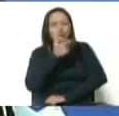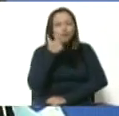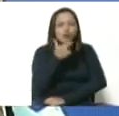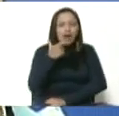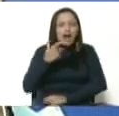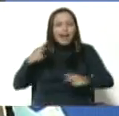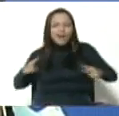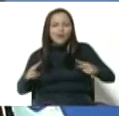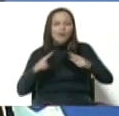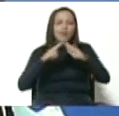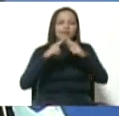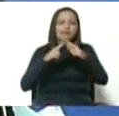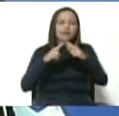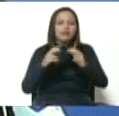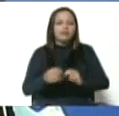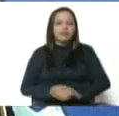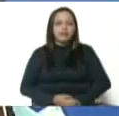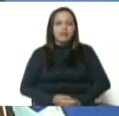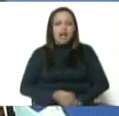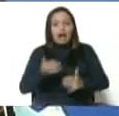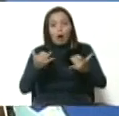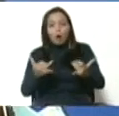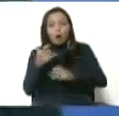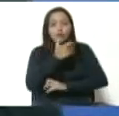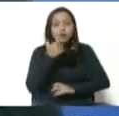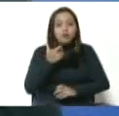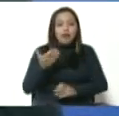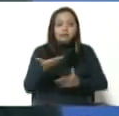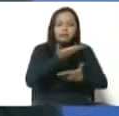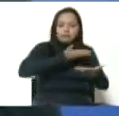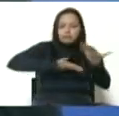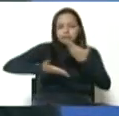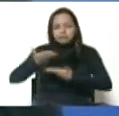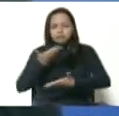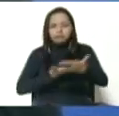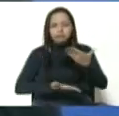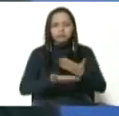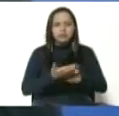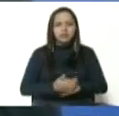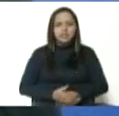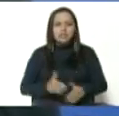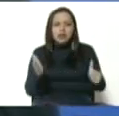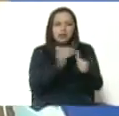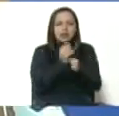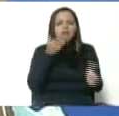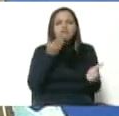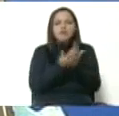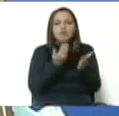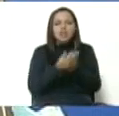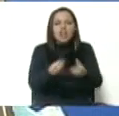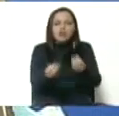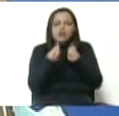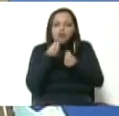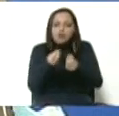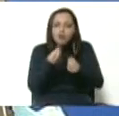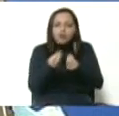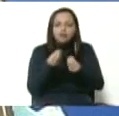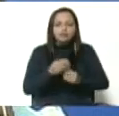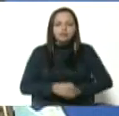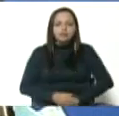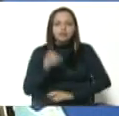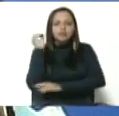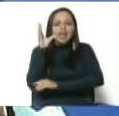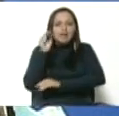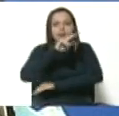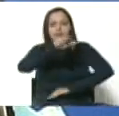el encuentro, este es el momento de buscar la confluencia y este es el momento de conseguir las propuestas para que la Asamblea